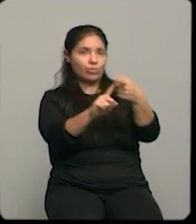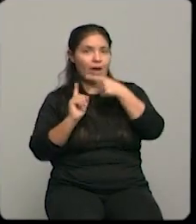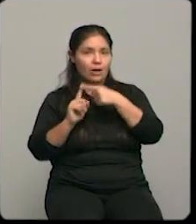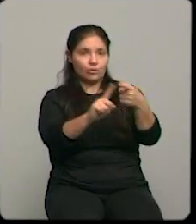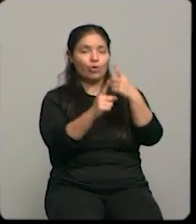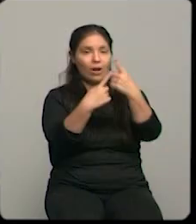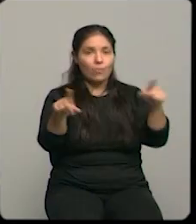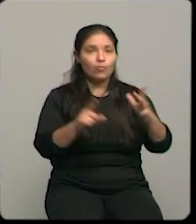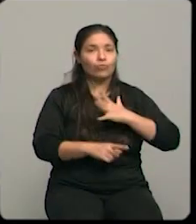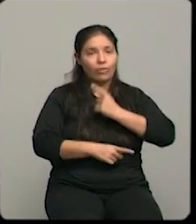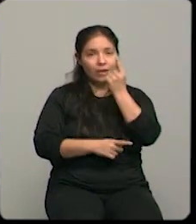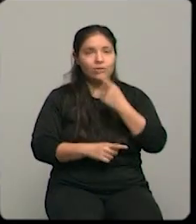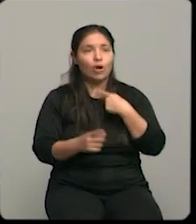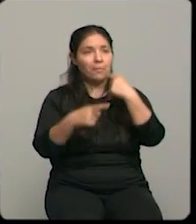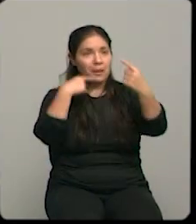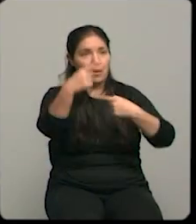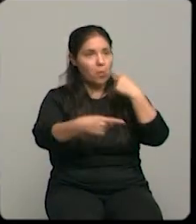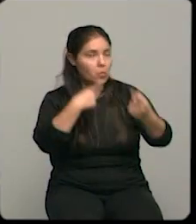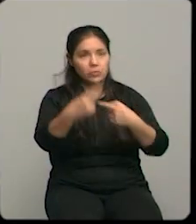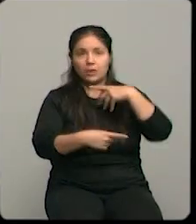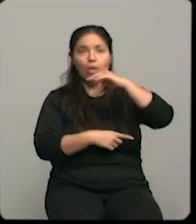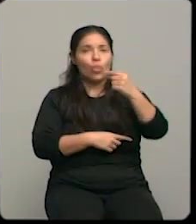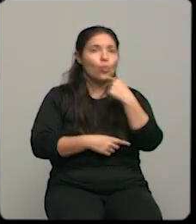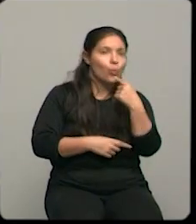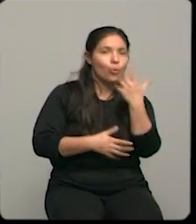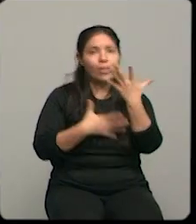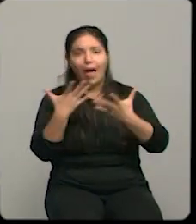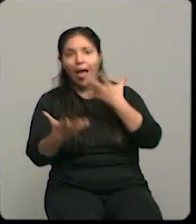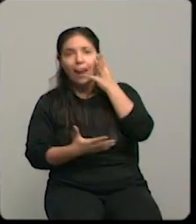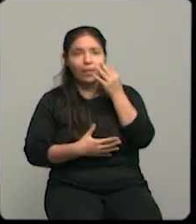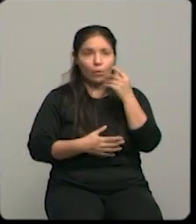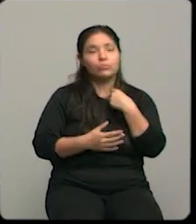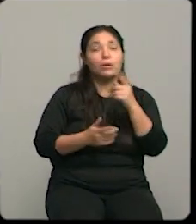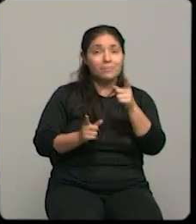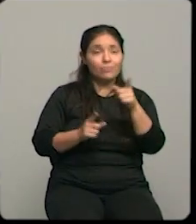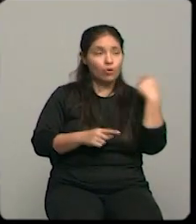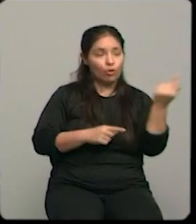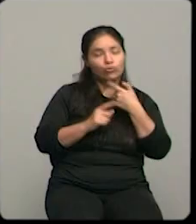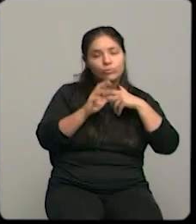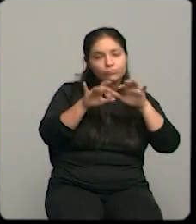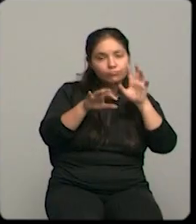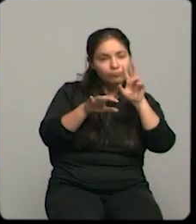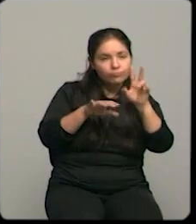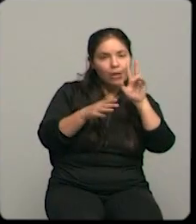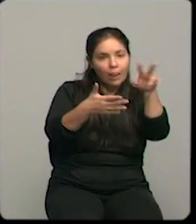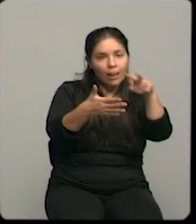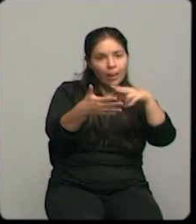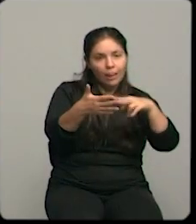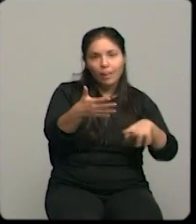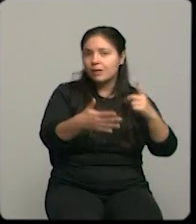músicos, con el director, todas sus preguntas son respondidas, las inquietudes, los escuchamos además, ¿no? Esto es importante, los leemos todo el